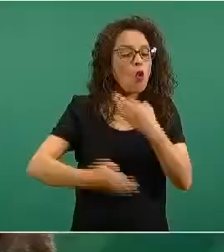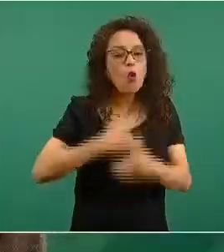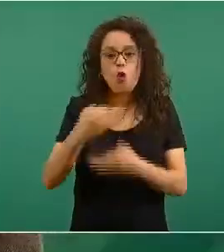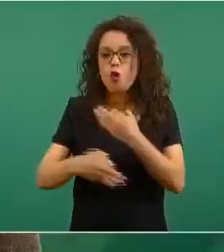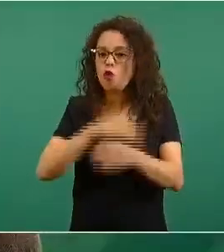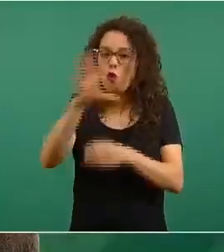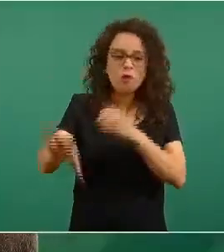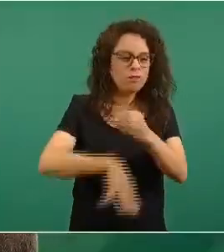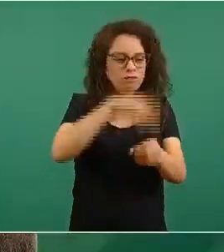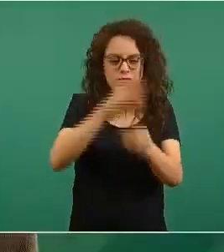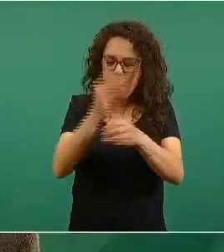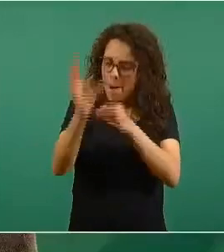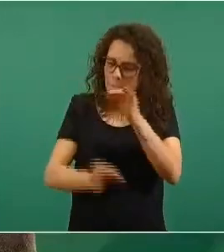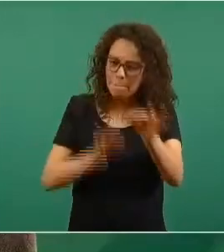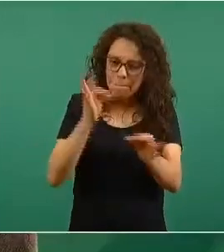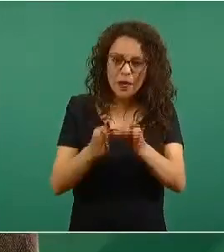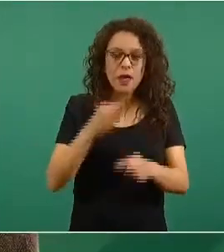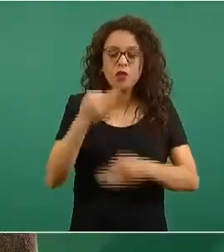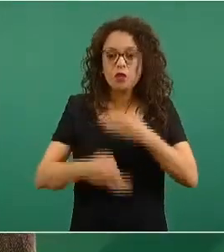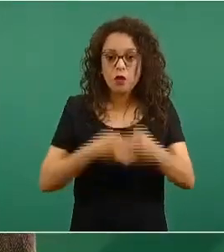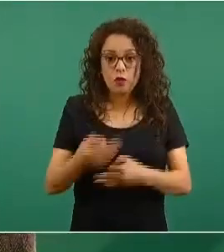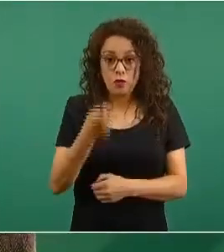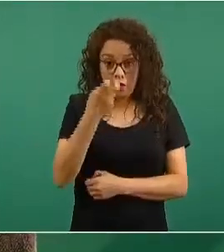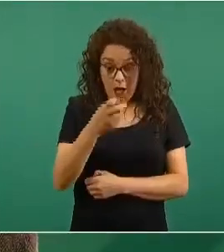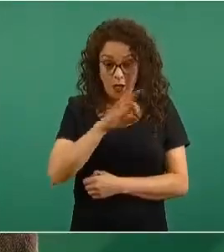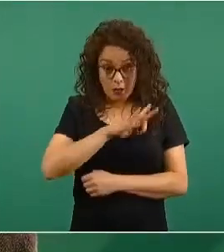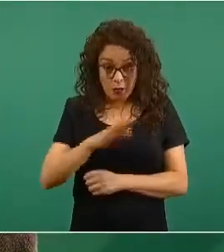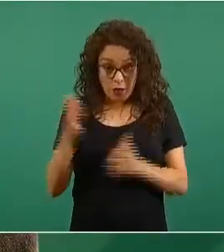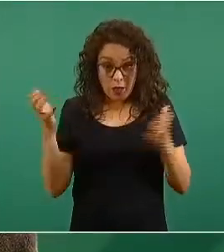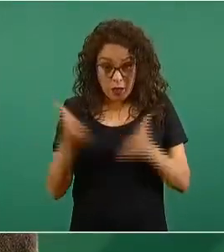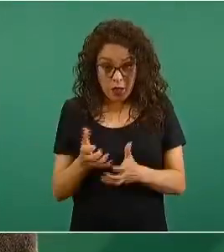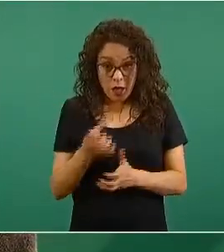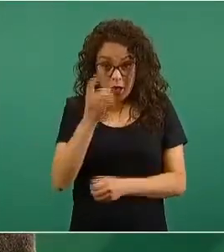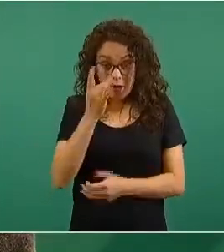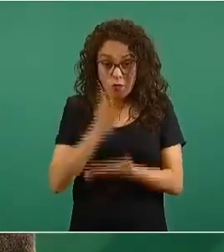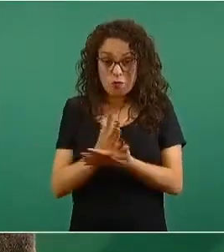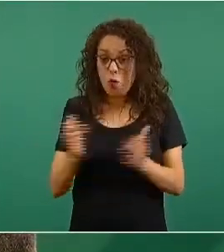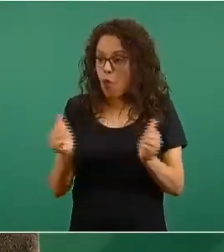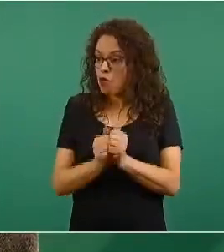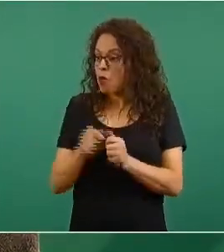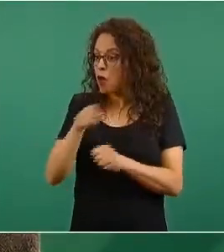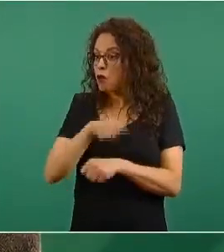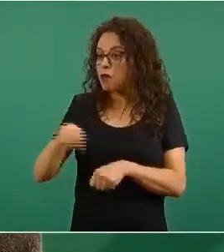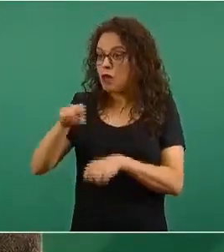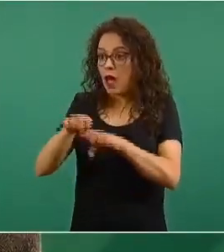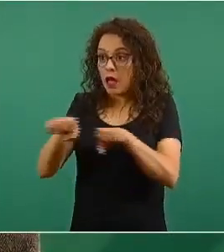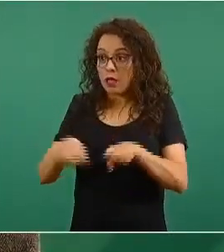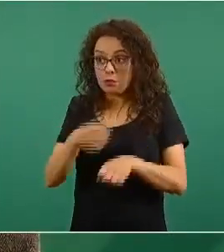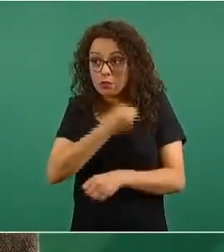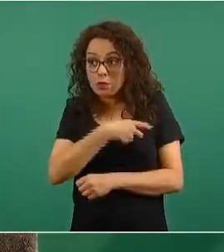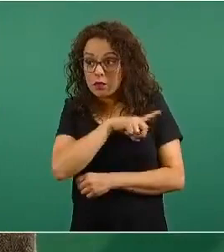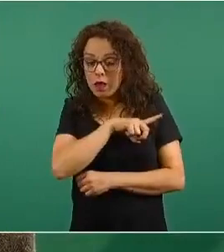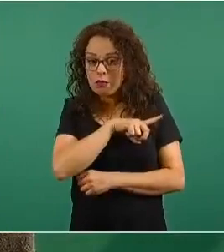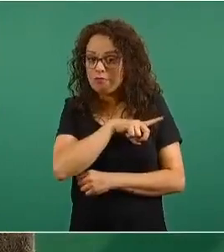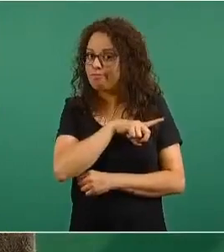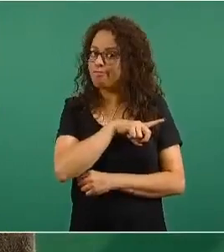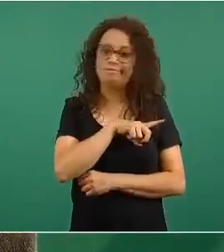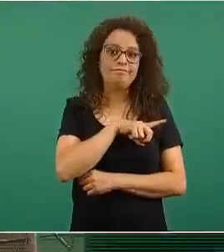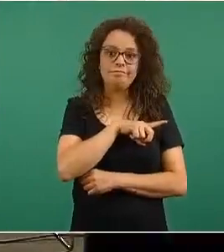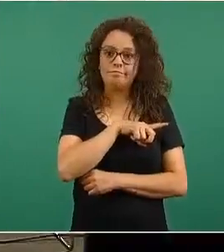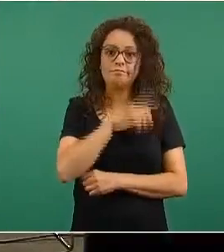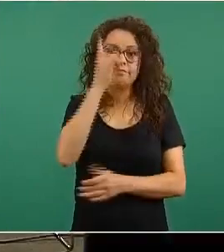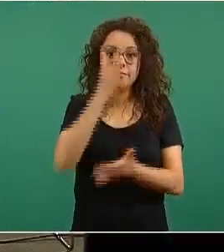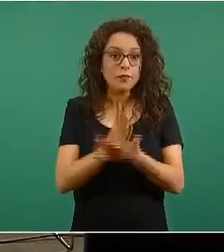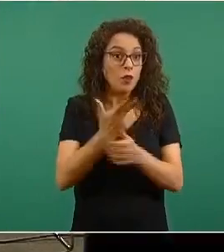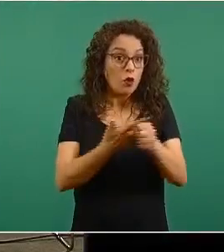todas. Y eso no se puede hacer solamente con el personal de salud y solamente con las instalaciones de salud,